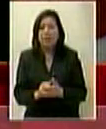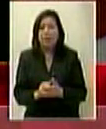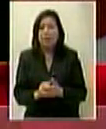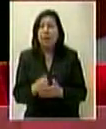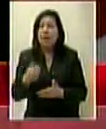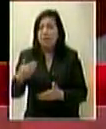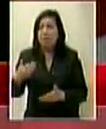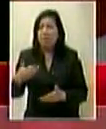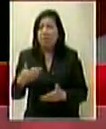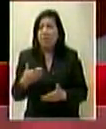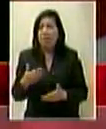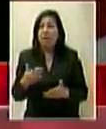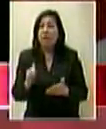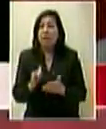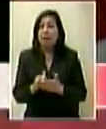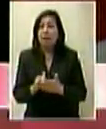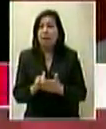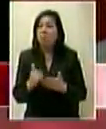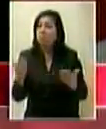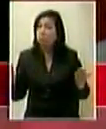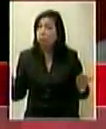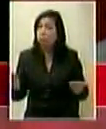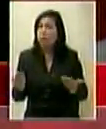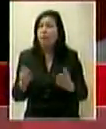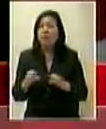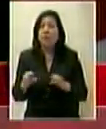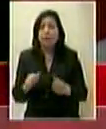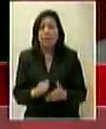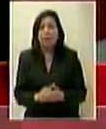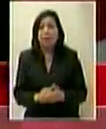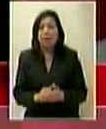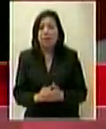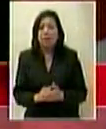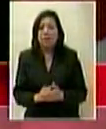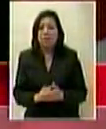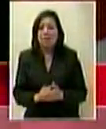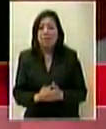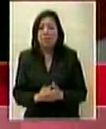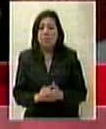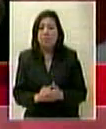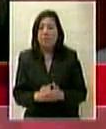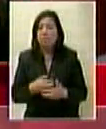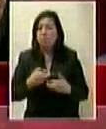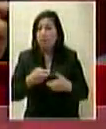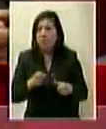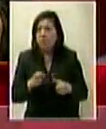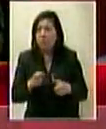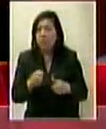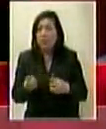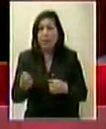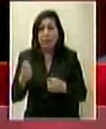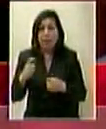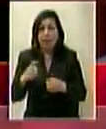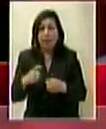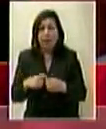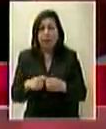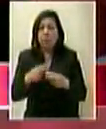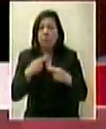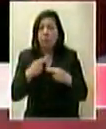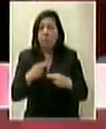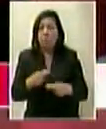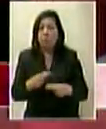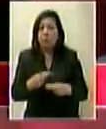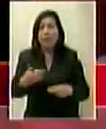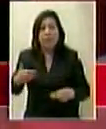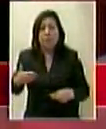la pesquería, de que vamos a alentar, y lo estamos haciendo, promoviendo el consumo humano